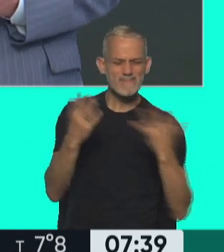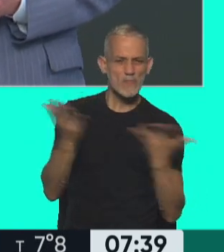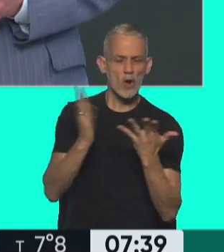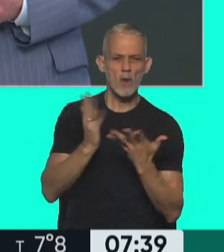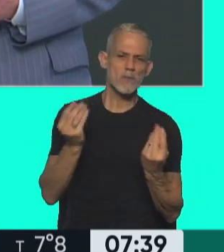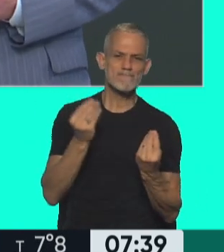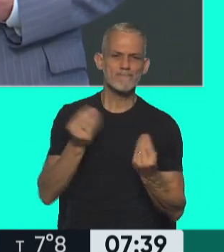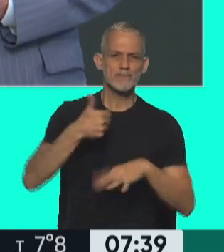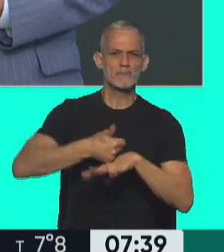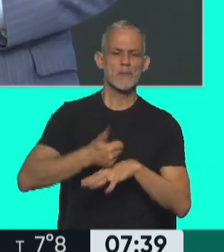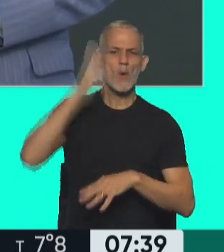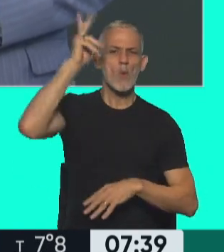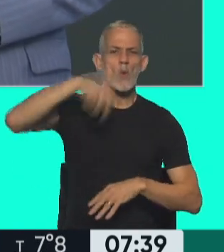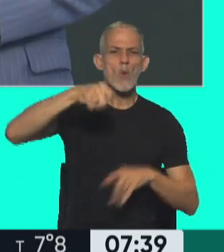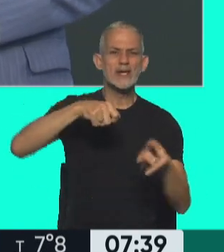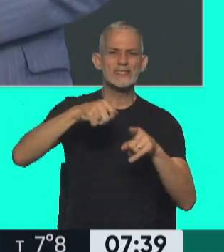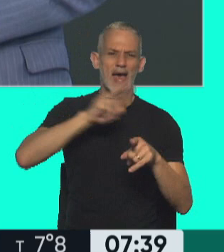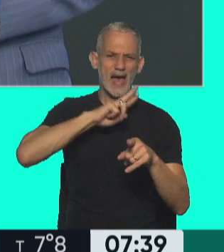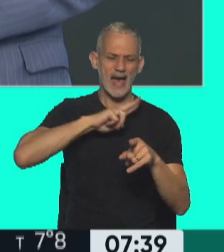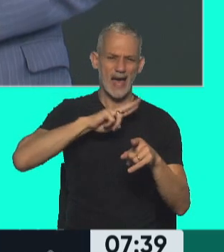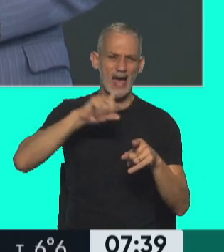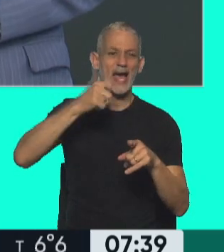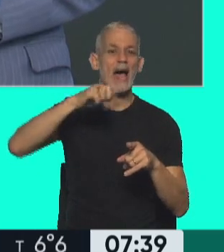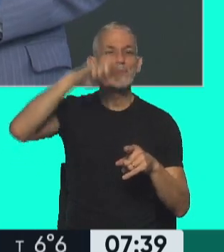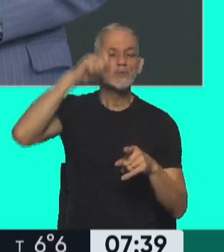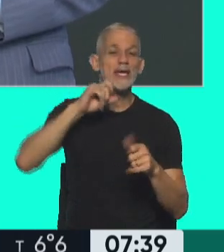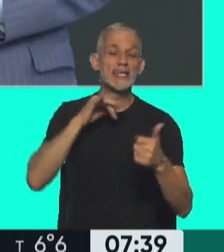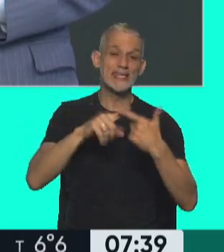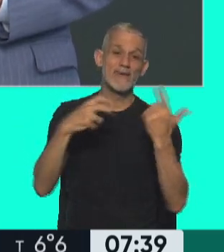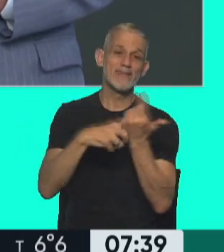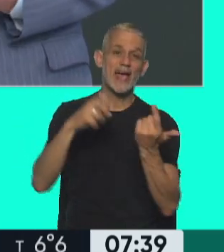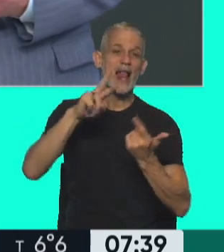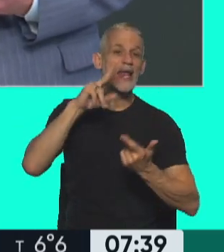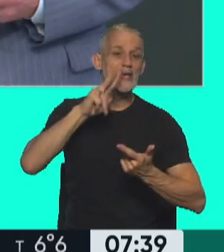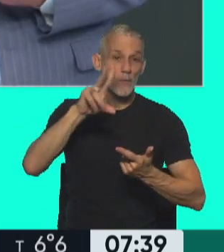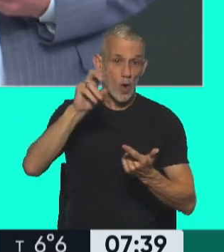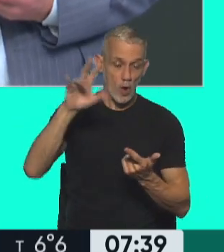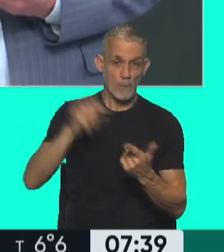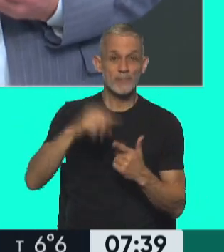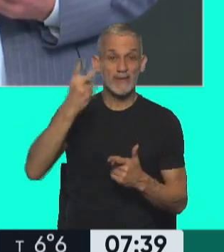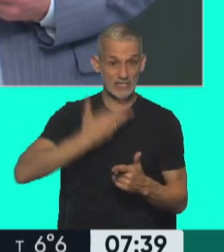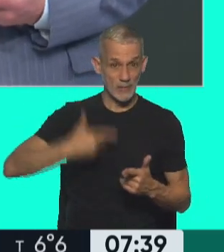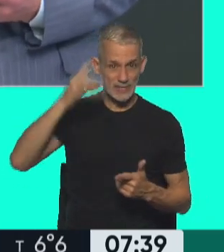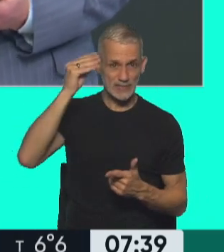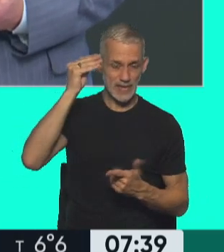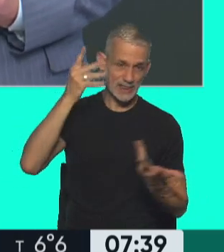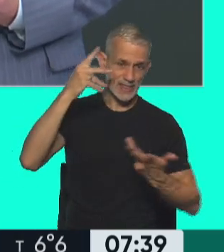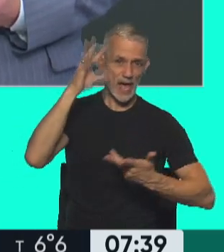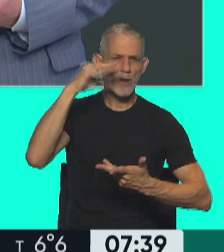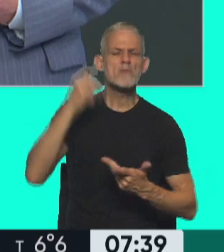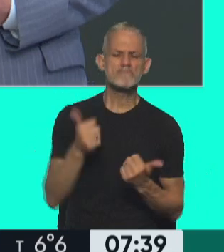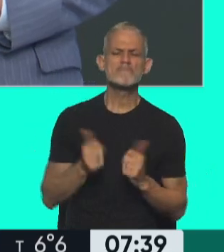pararse frente a la jueza María Eugenia Capuchetti y al fiscal Carlos Rívolo. La vicepresidenta parece haberle dado un voto